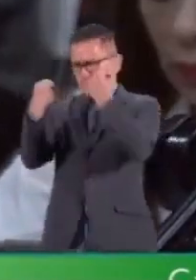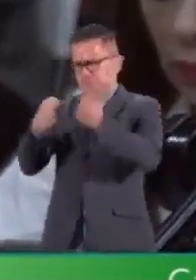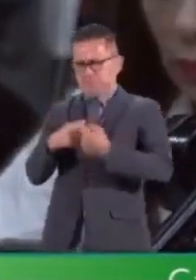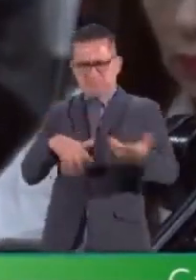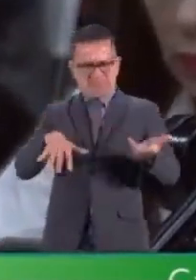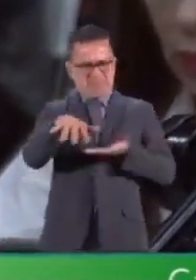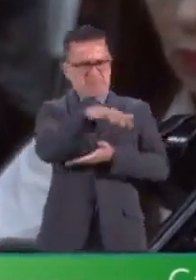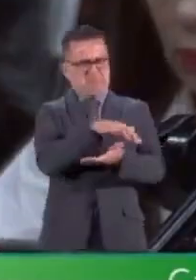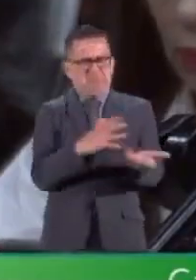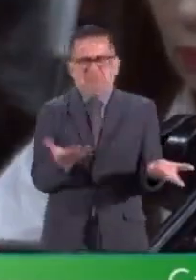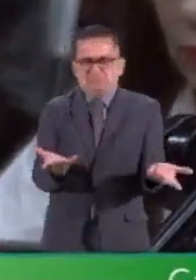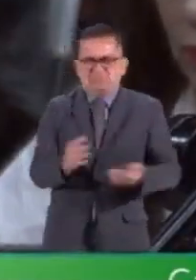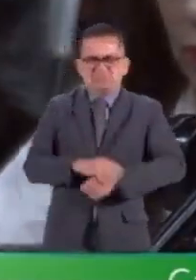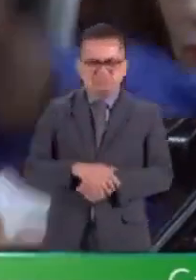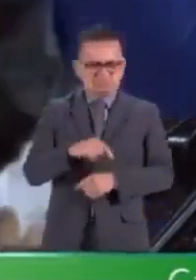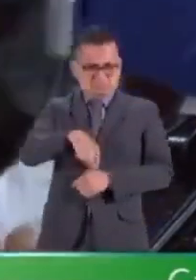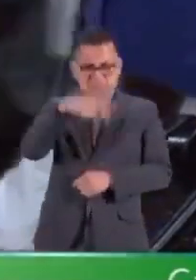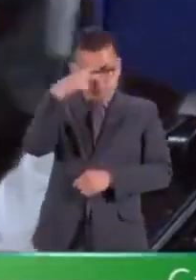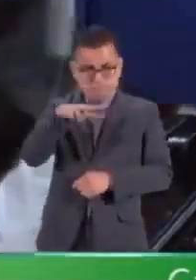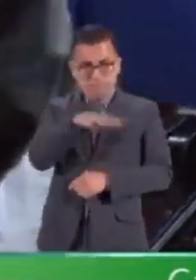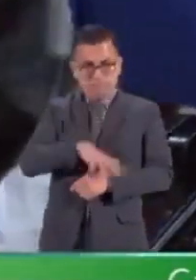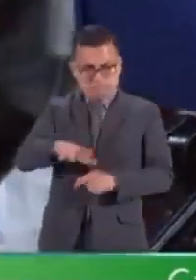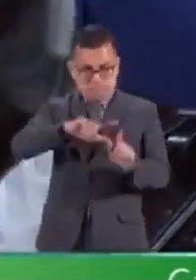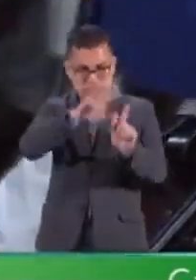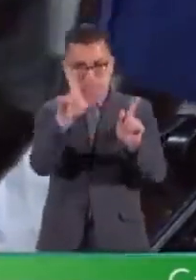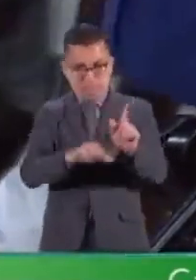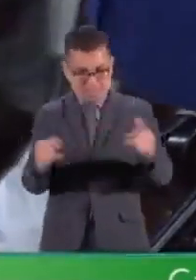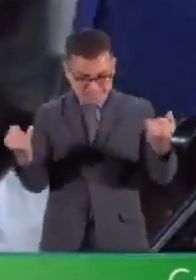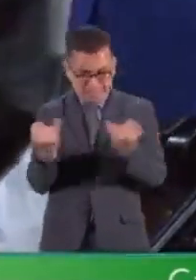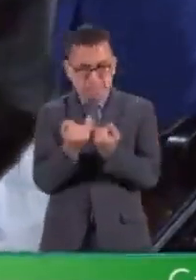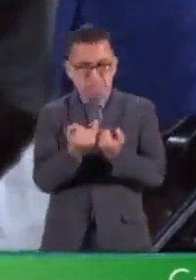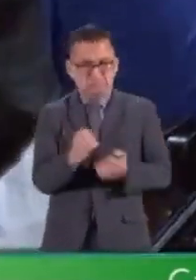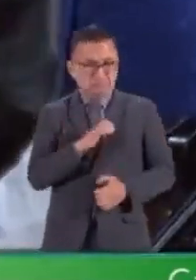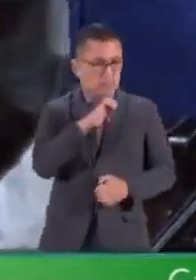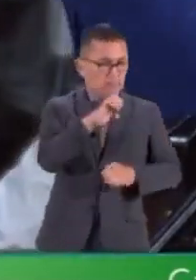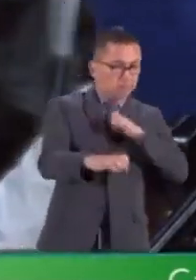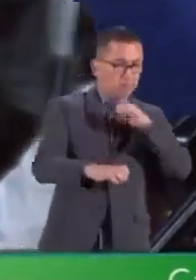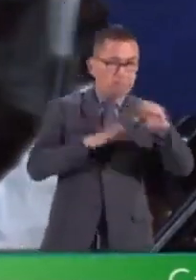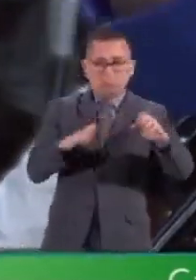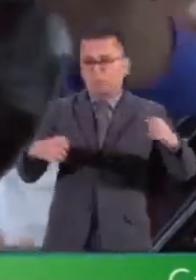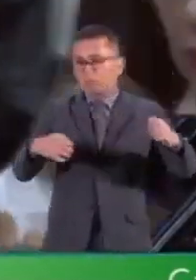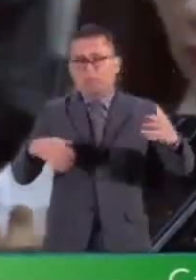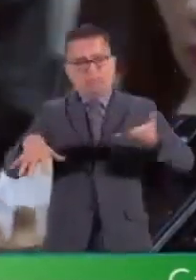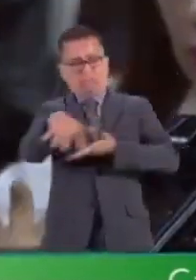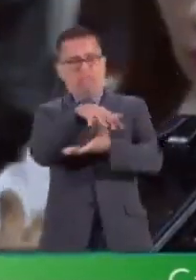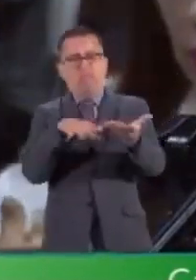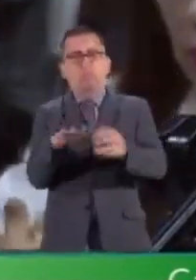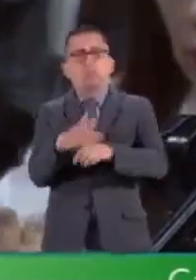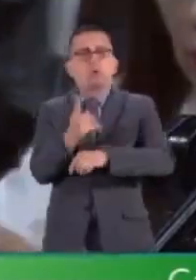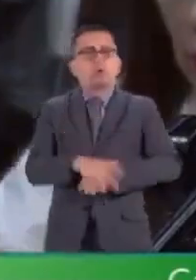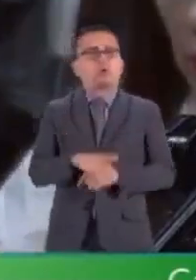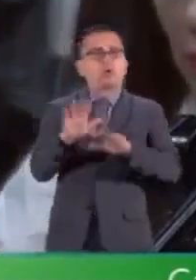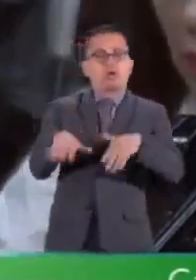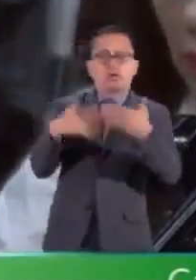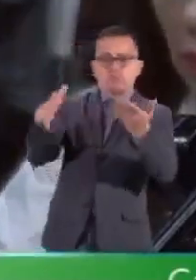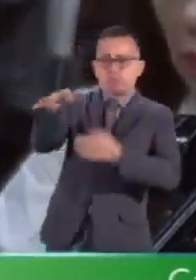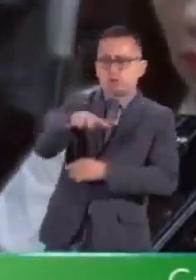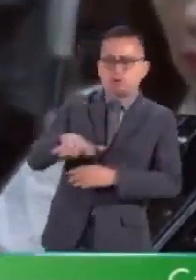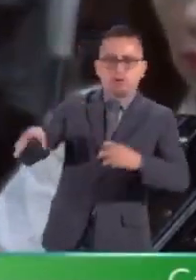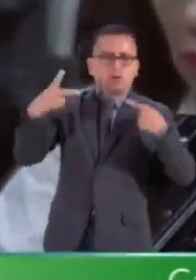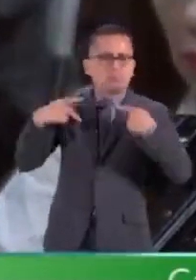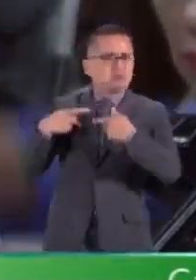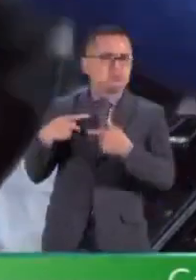pretende seguir creciendo en el odio, cuando hermanos están allá afuera dando la lucha por una